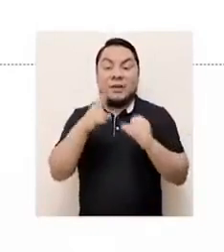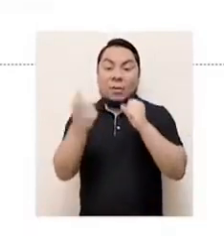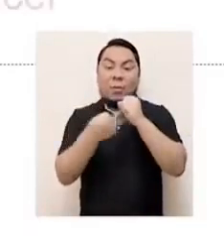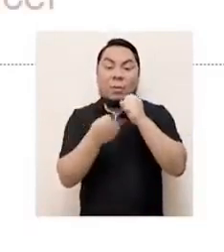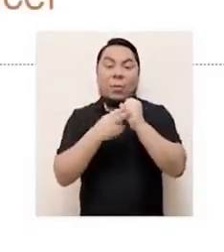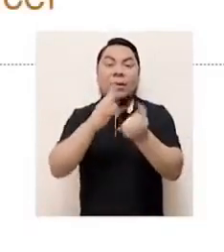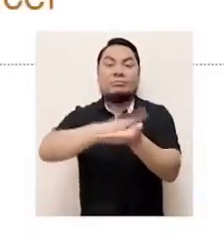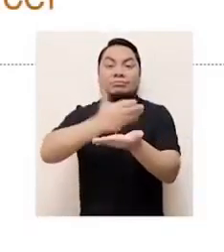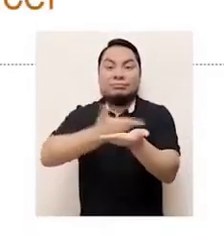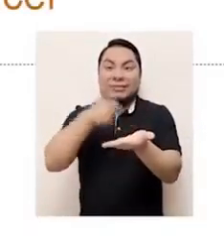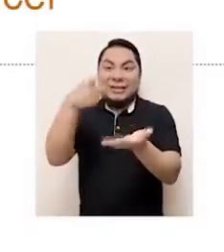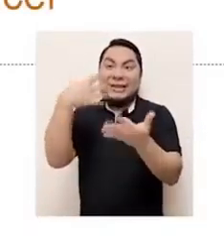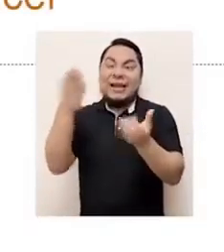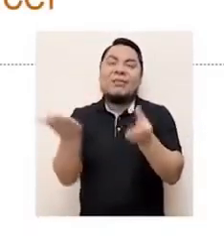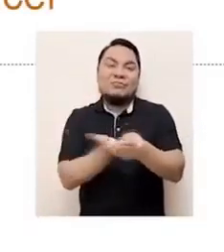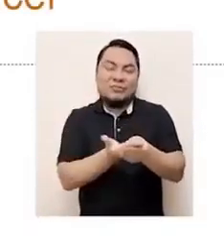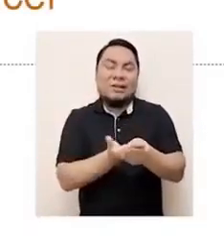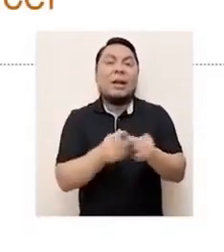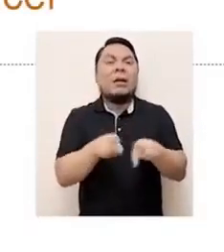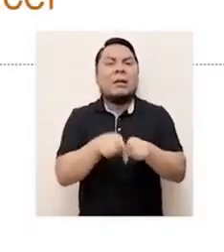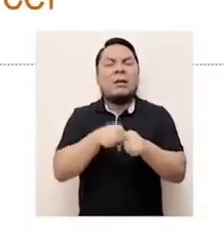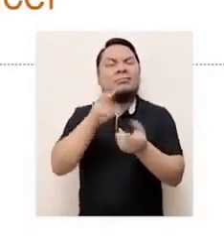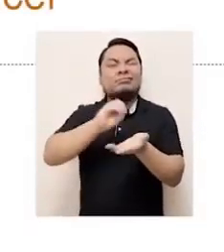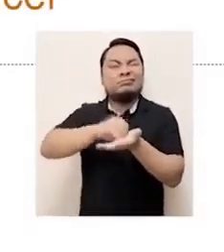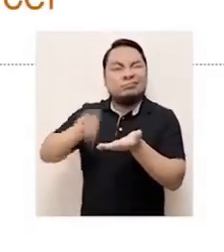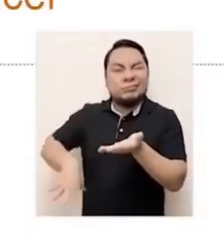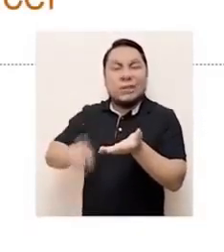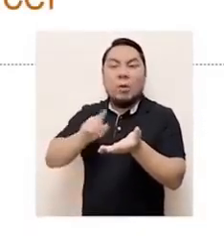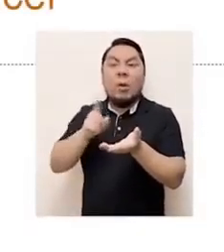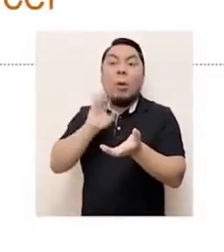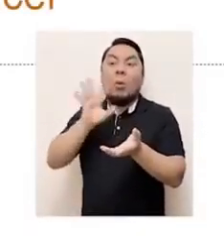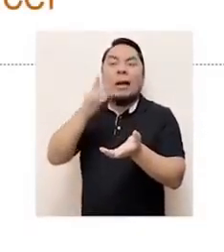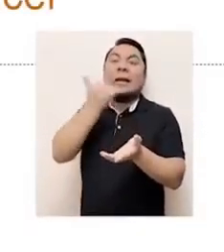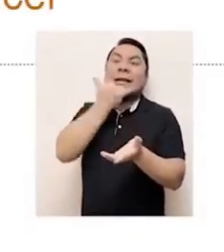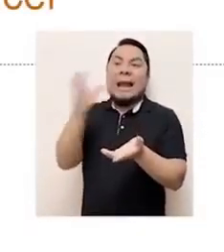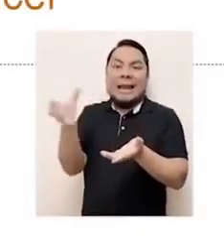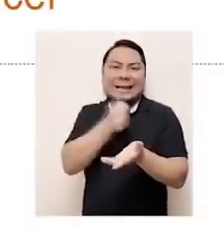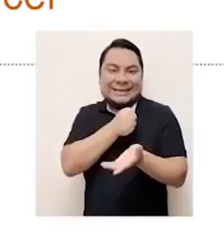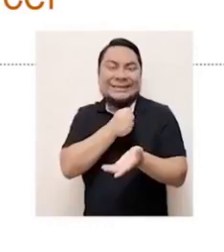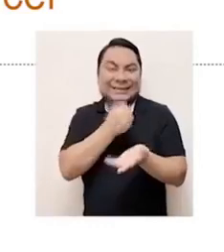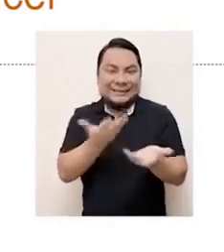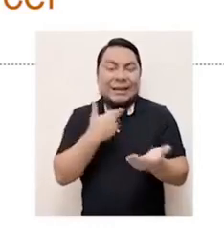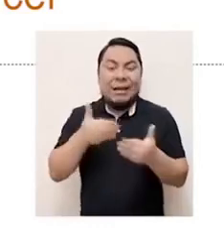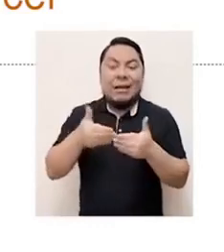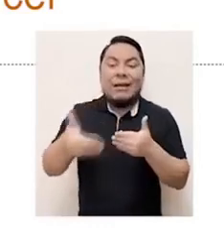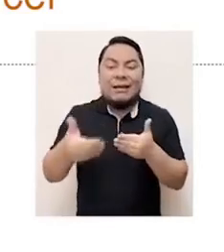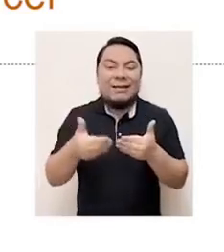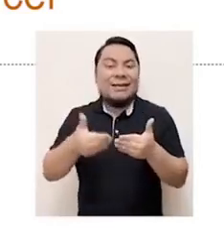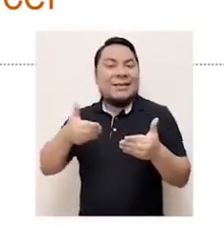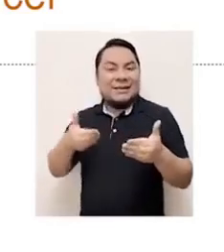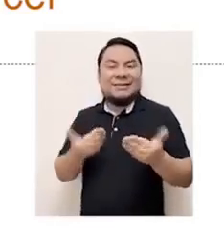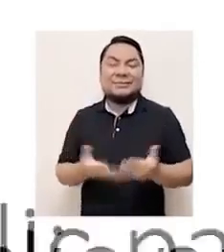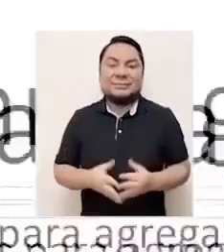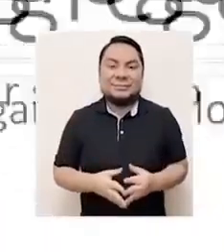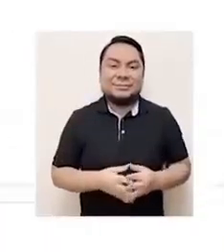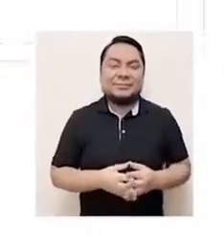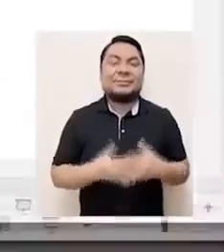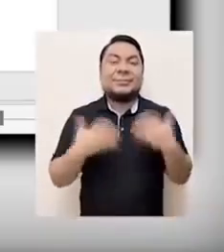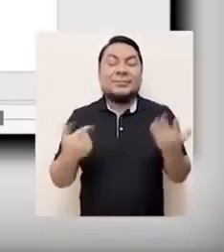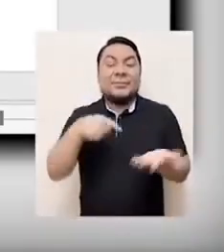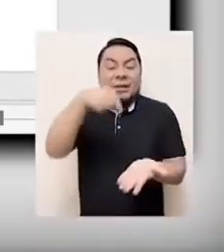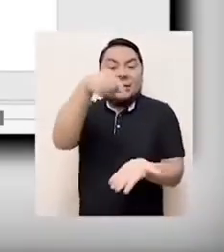y guardar su documento deshacer y rehacer una o varias acciones hacia atrás o hacia adelante